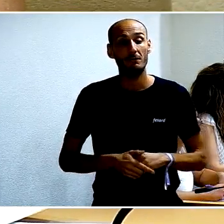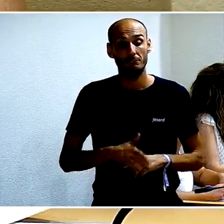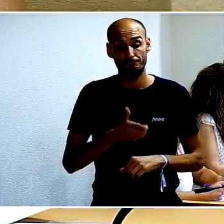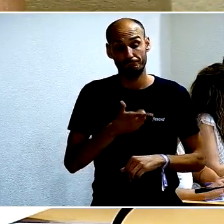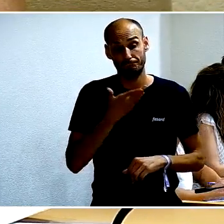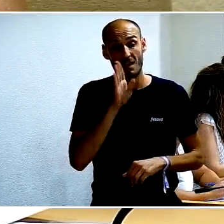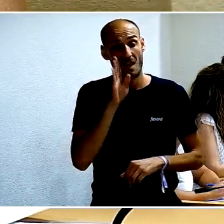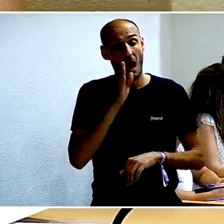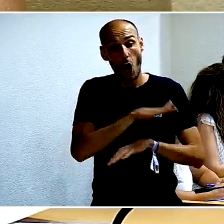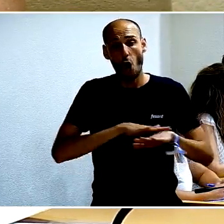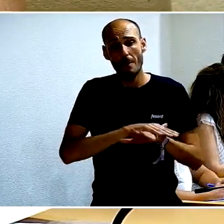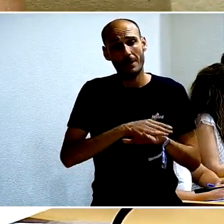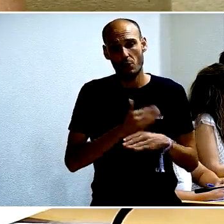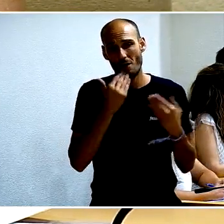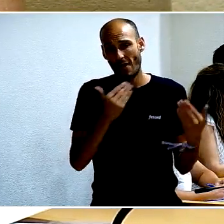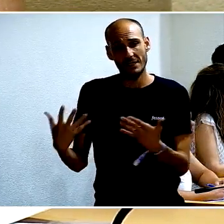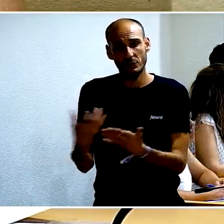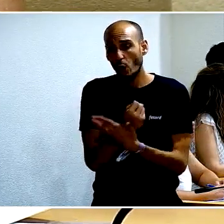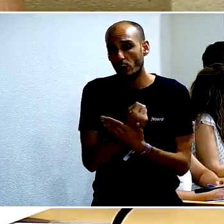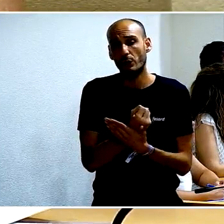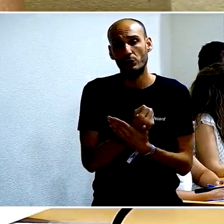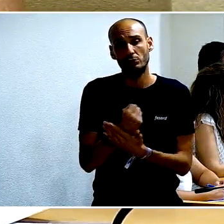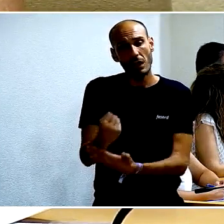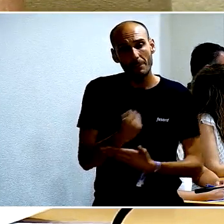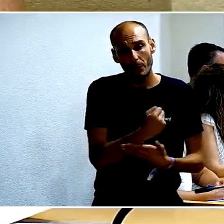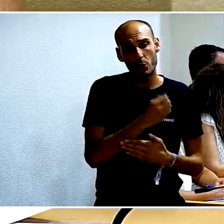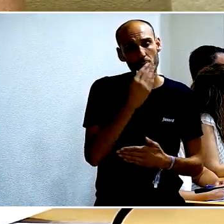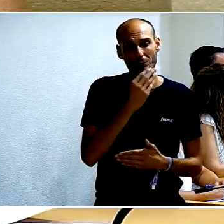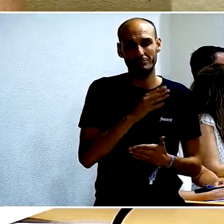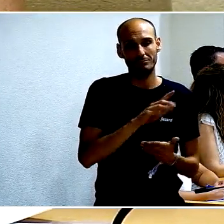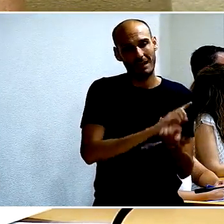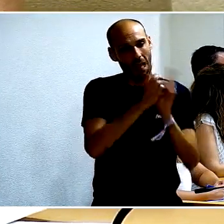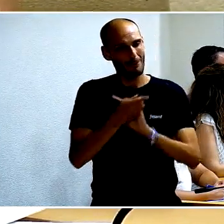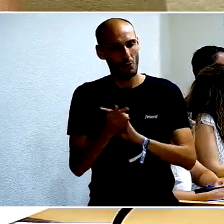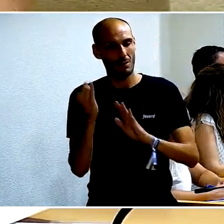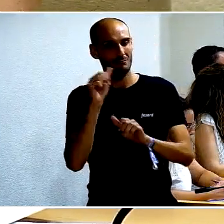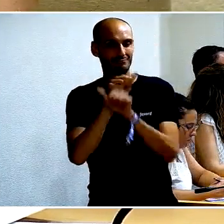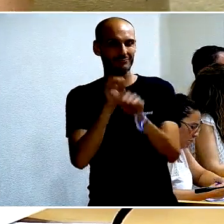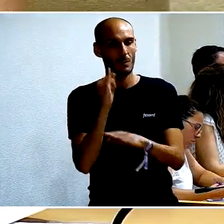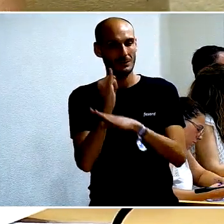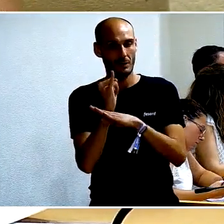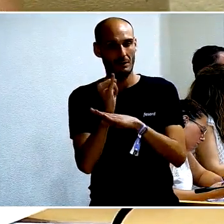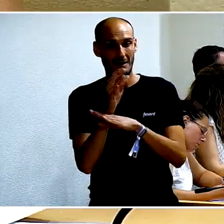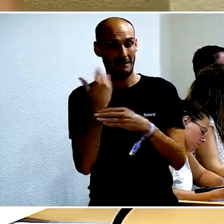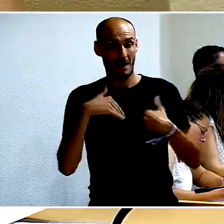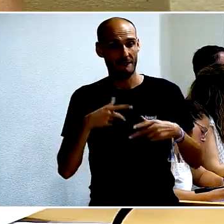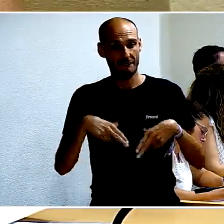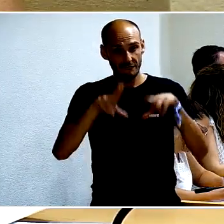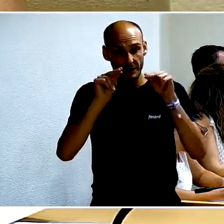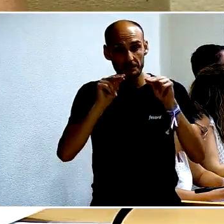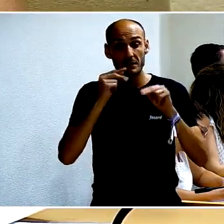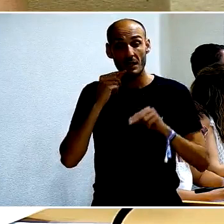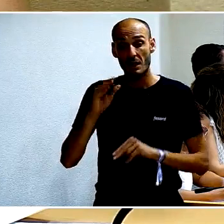com he dit abans, el vostre recolzament per poder-la fer institucional. I per anar acabant, en la República